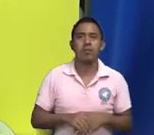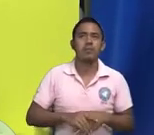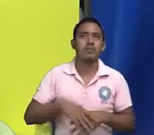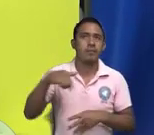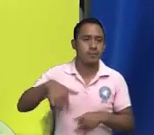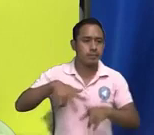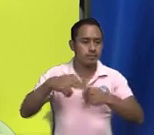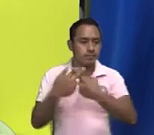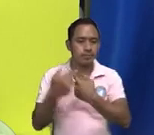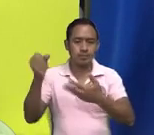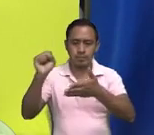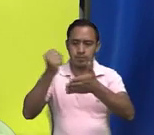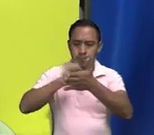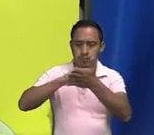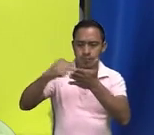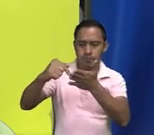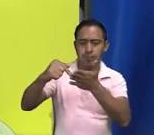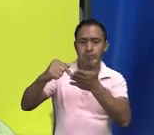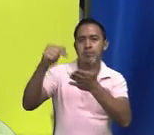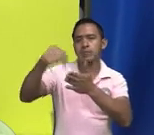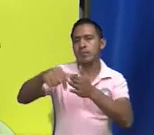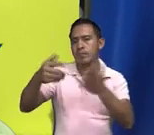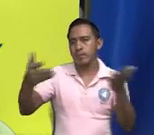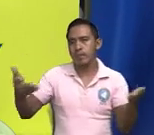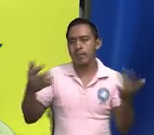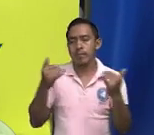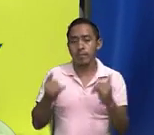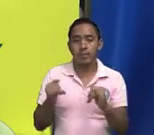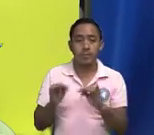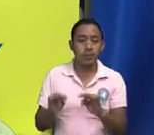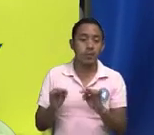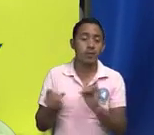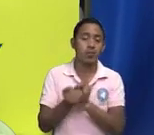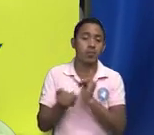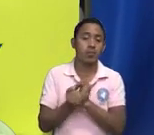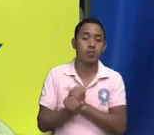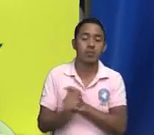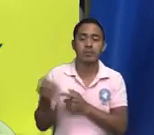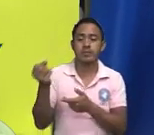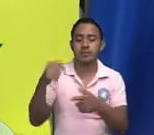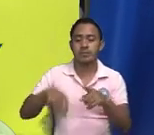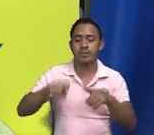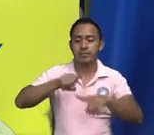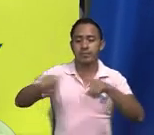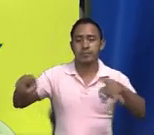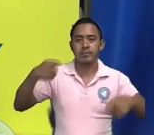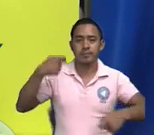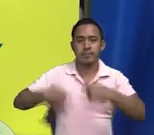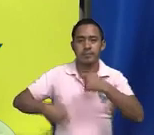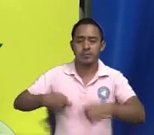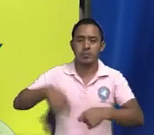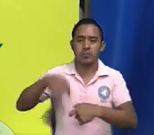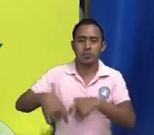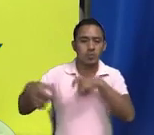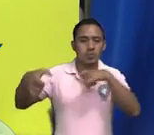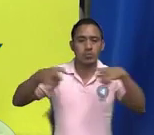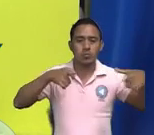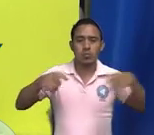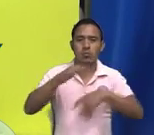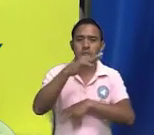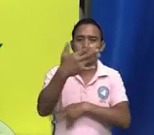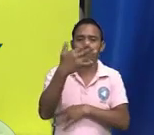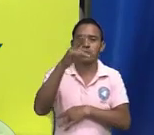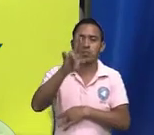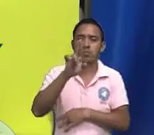iniciando semana y por supuesto ya también iniciando el mes de septiembre, precisamente hoy se cumplen 92